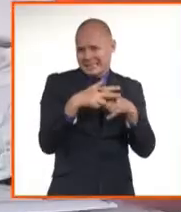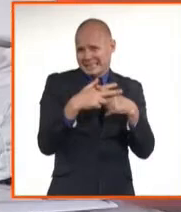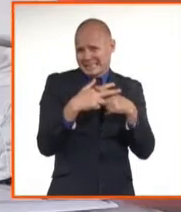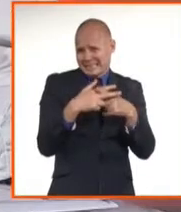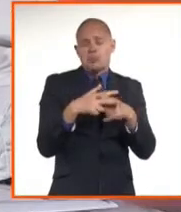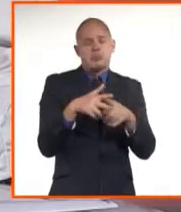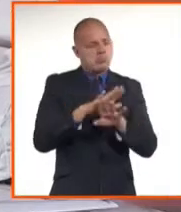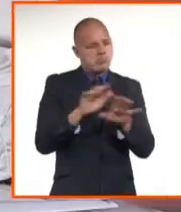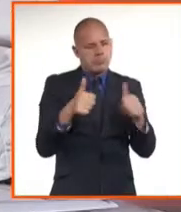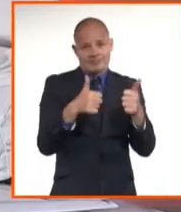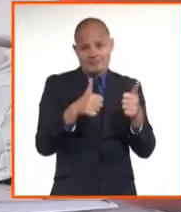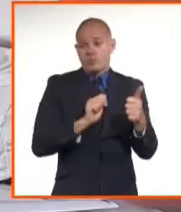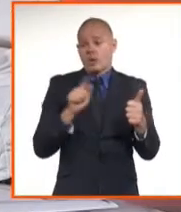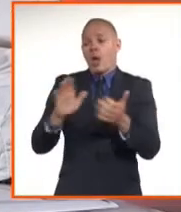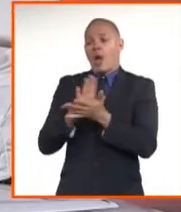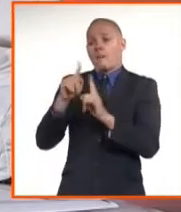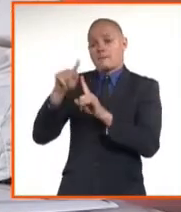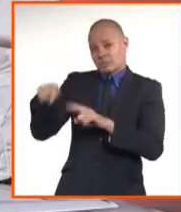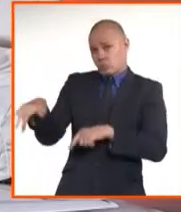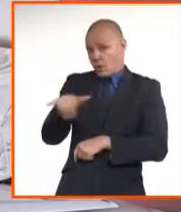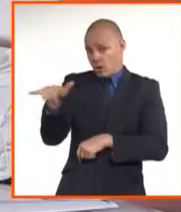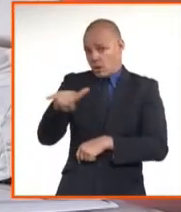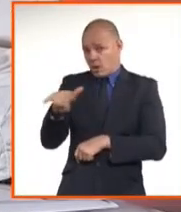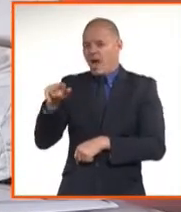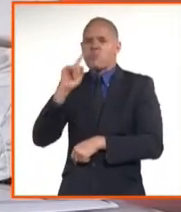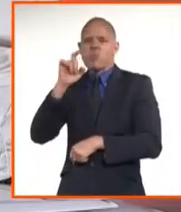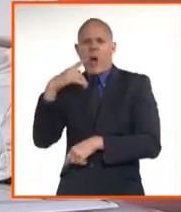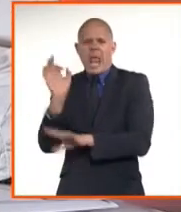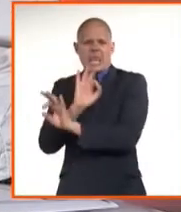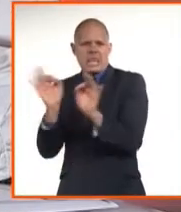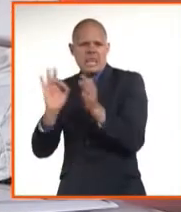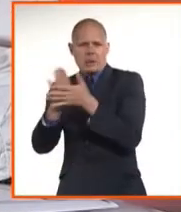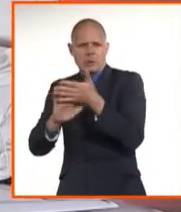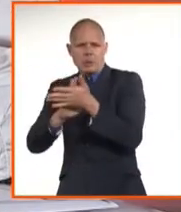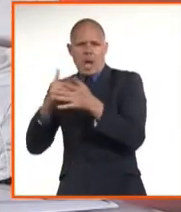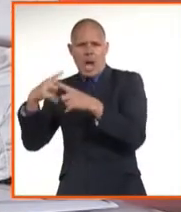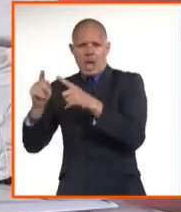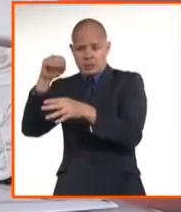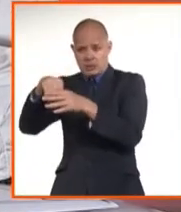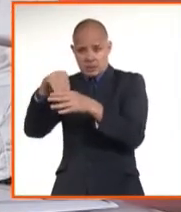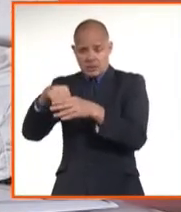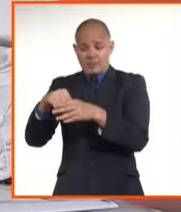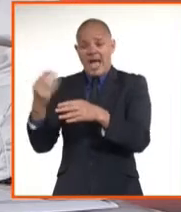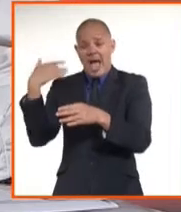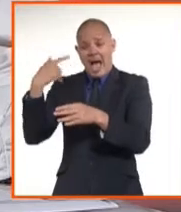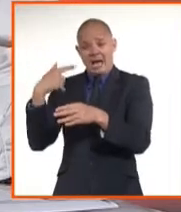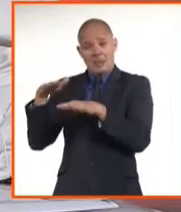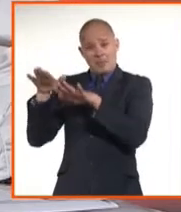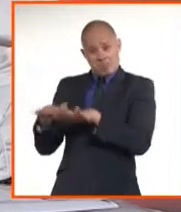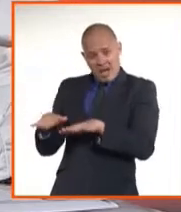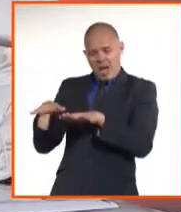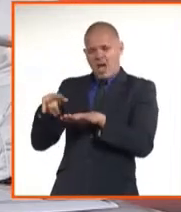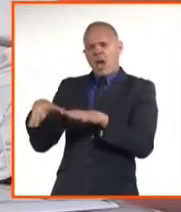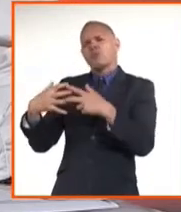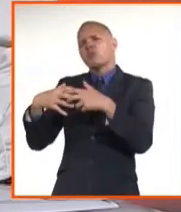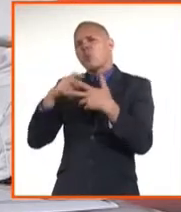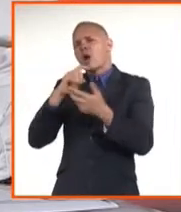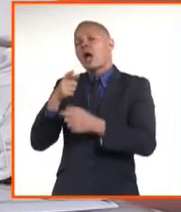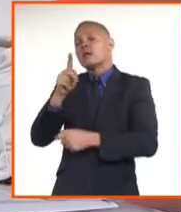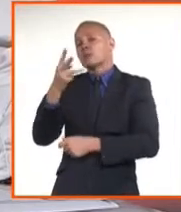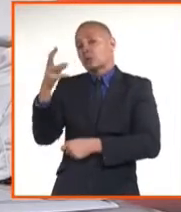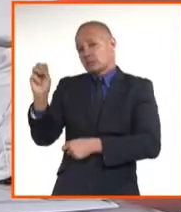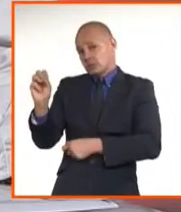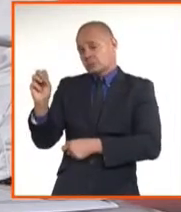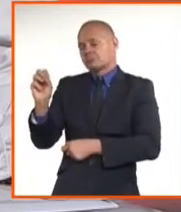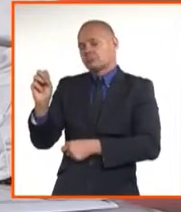mantenimiento de Itera, también de limpieza de Itera, que tenía 130 megawatts en el momento que paró y realmente después recuperó una carga